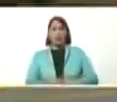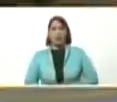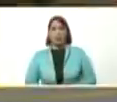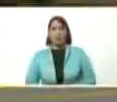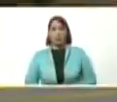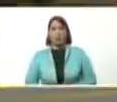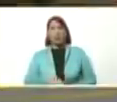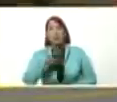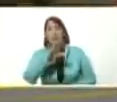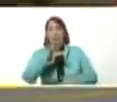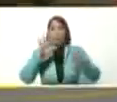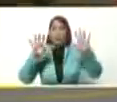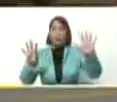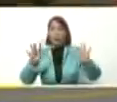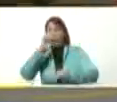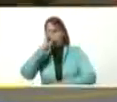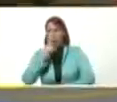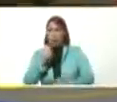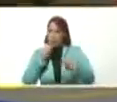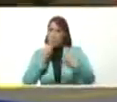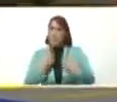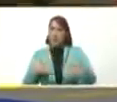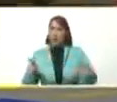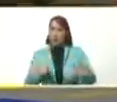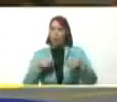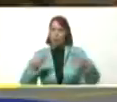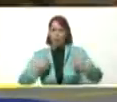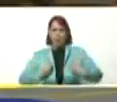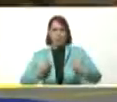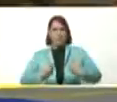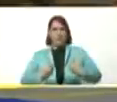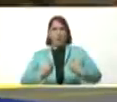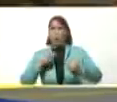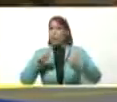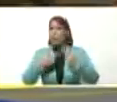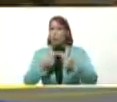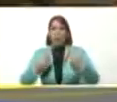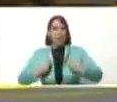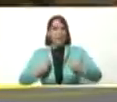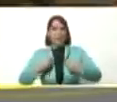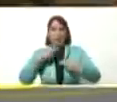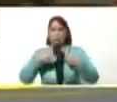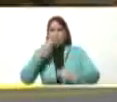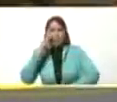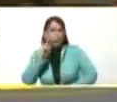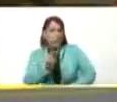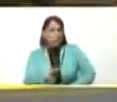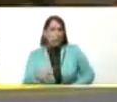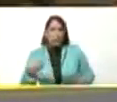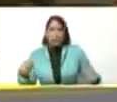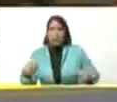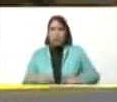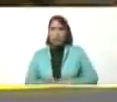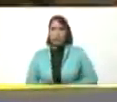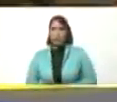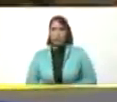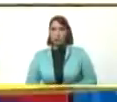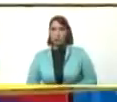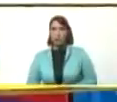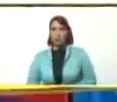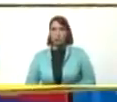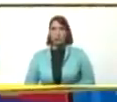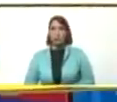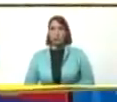mis 59 años bien cumplidos y bien vividos, nunca en la vida había visto Tarek Ali,